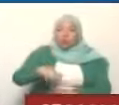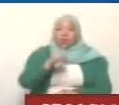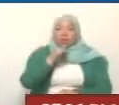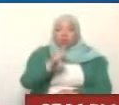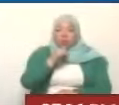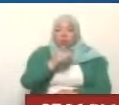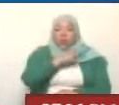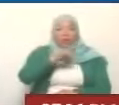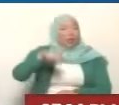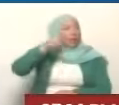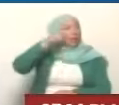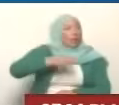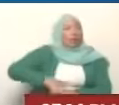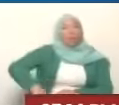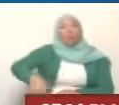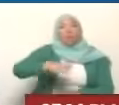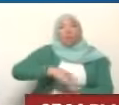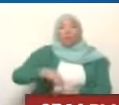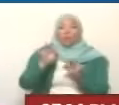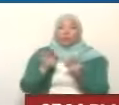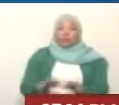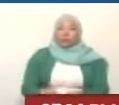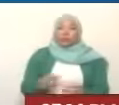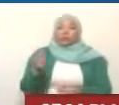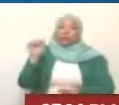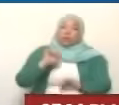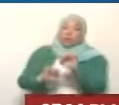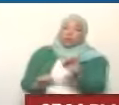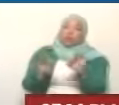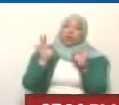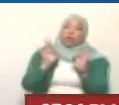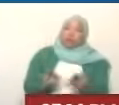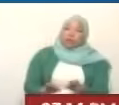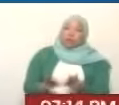el pueblo organizado, con Chávez al frente,